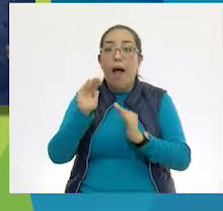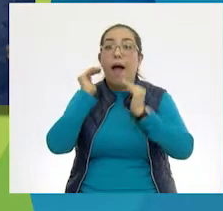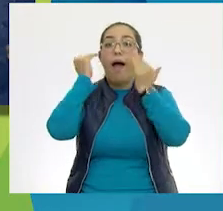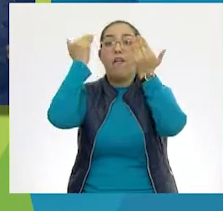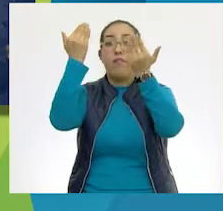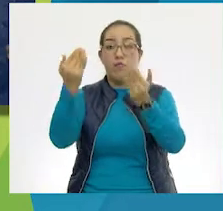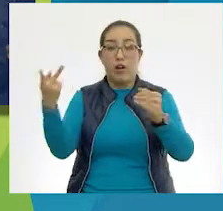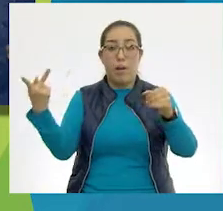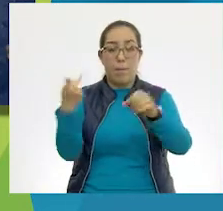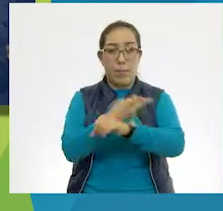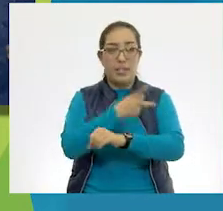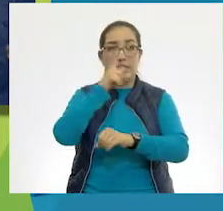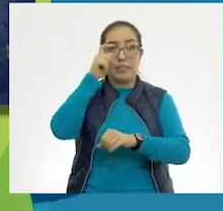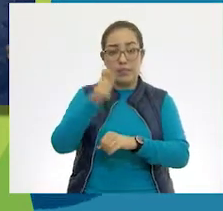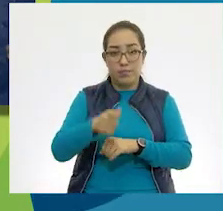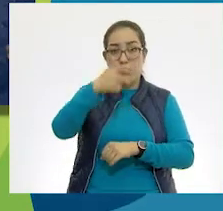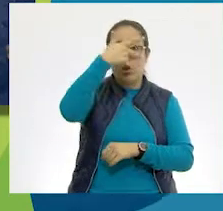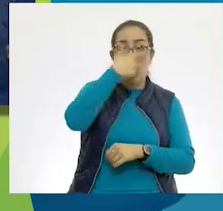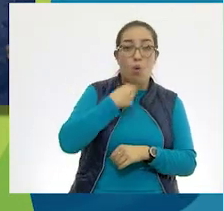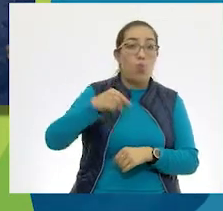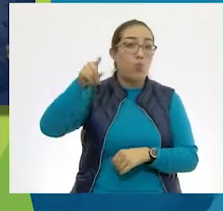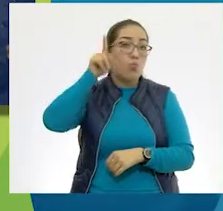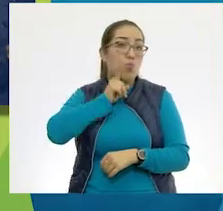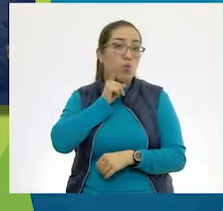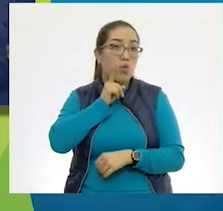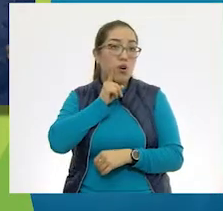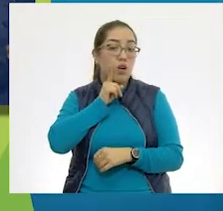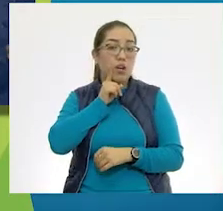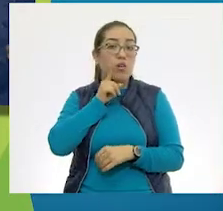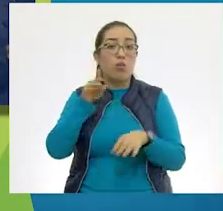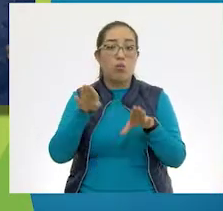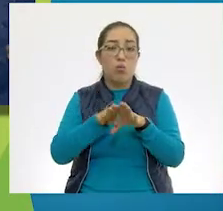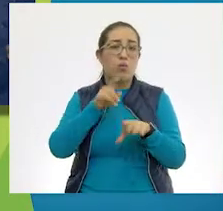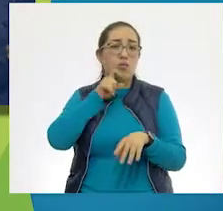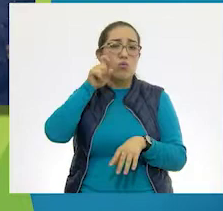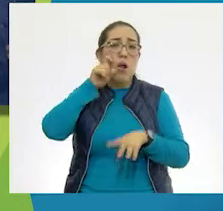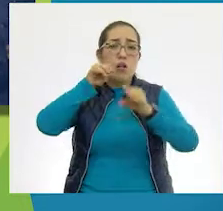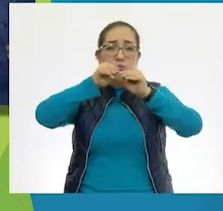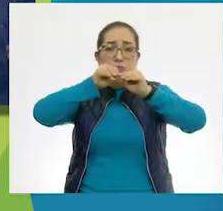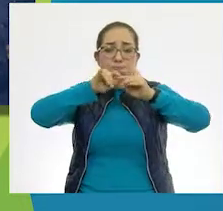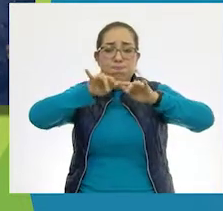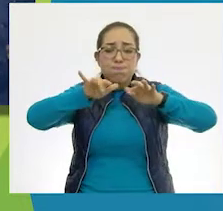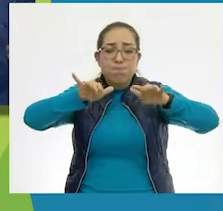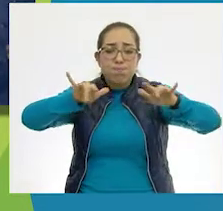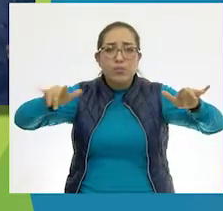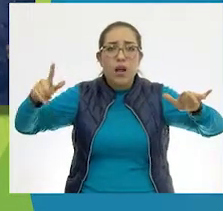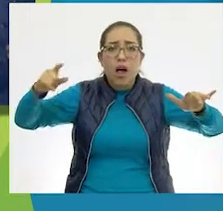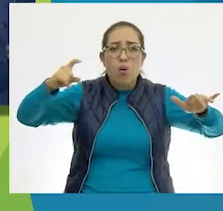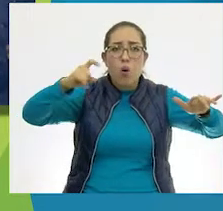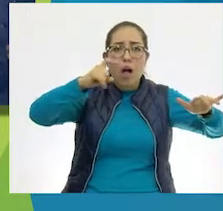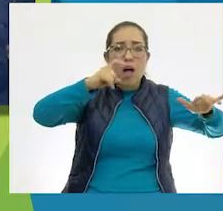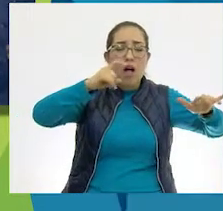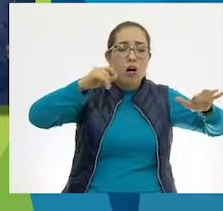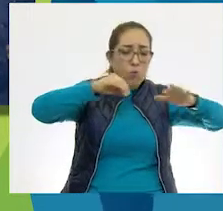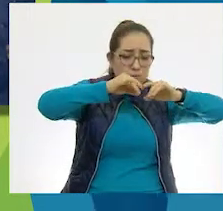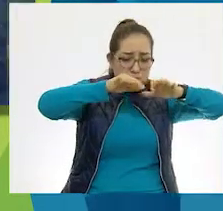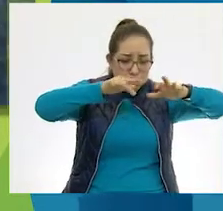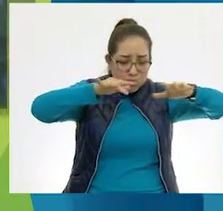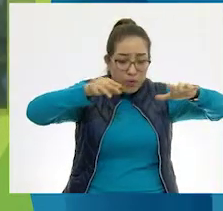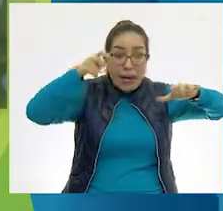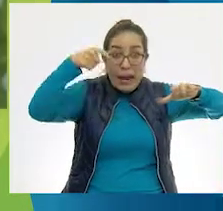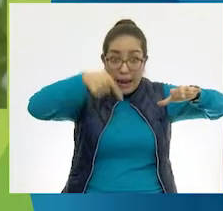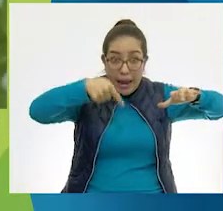Eso quiere decir que tanto la hembra como el macho liberan las células sexuales en el agua y ahí se produce la